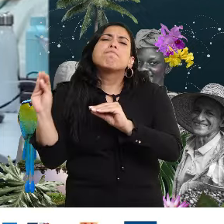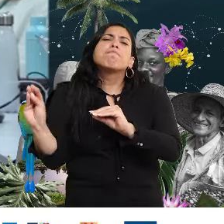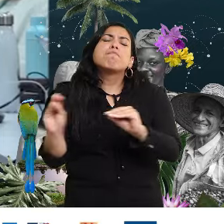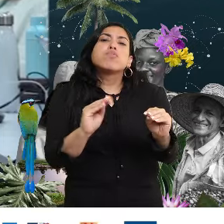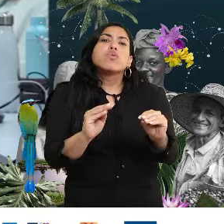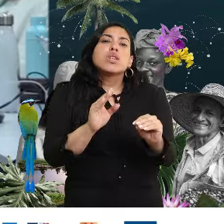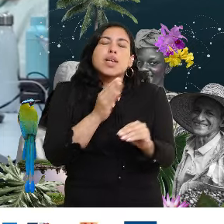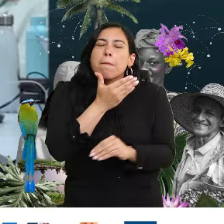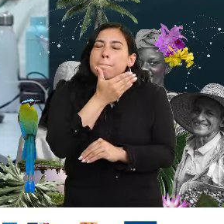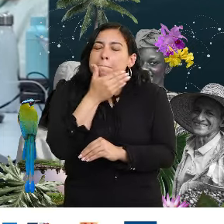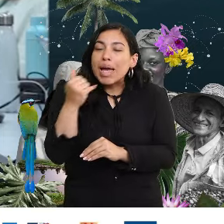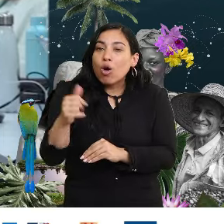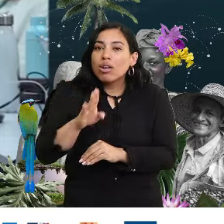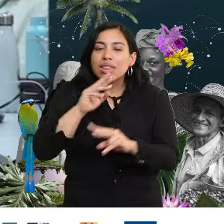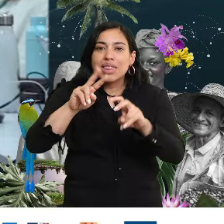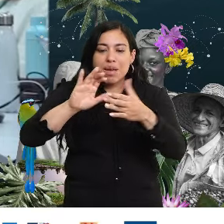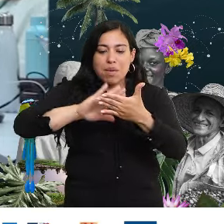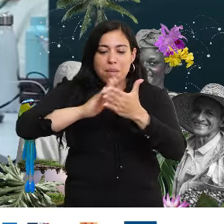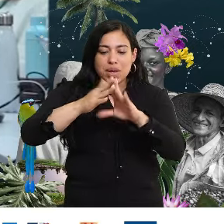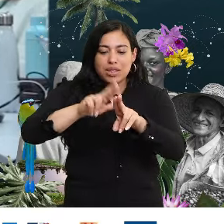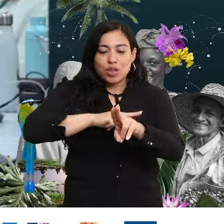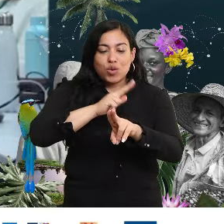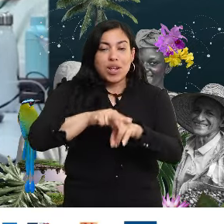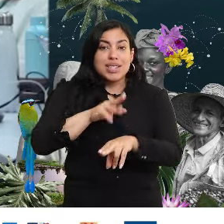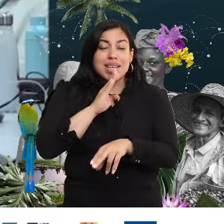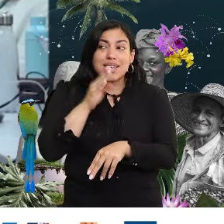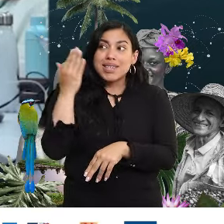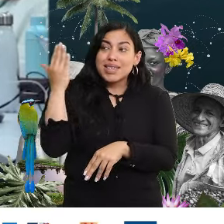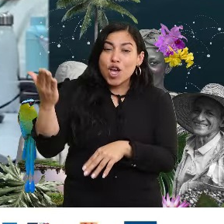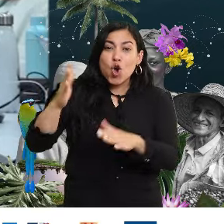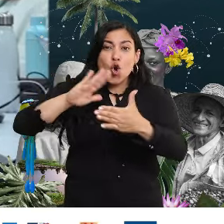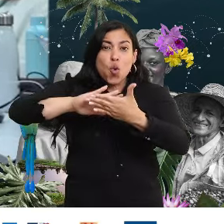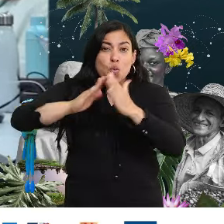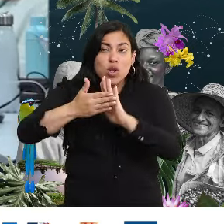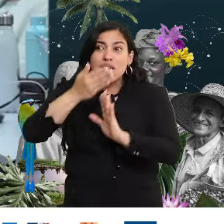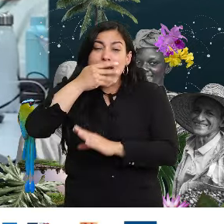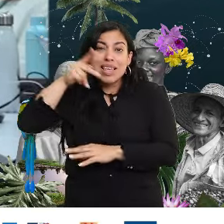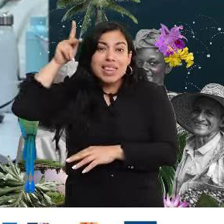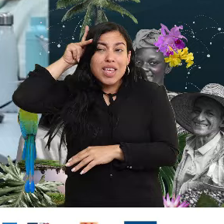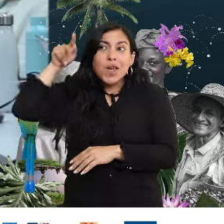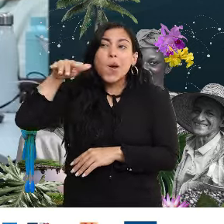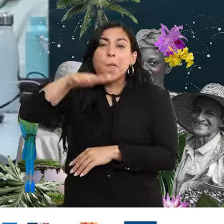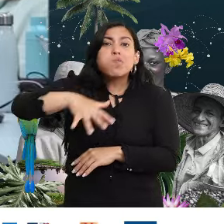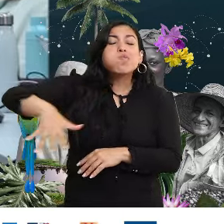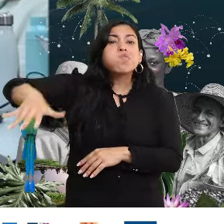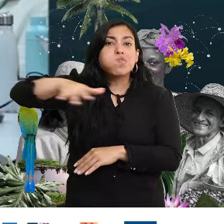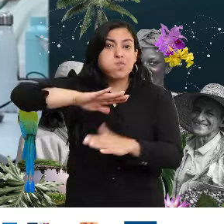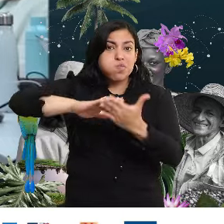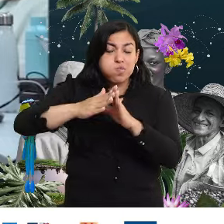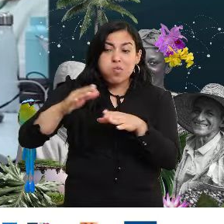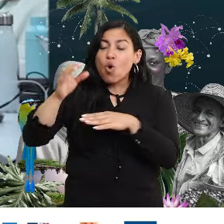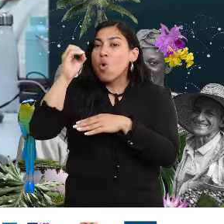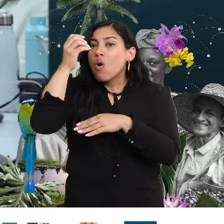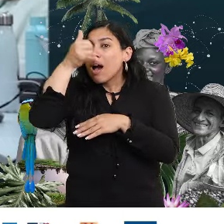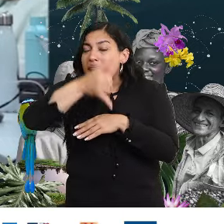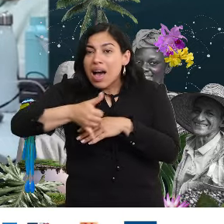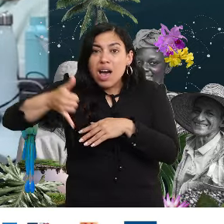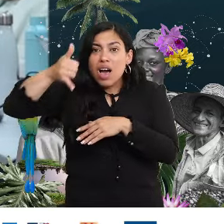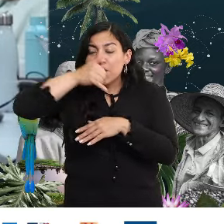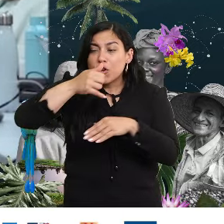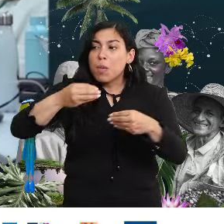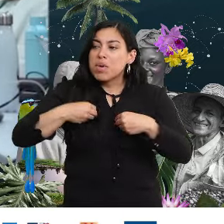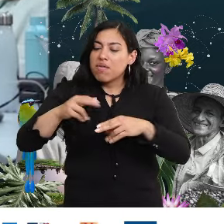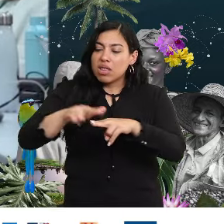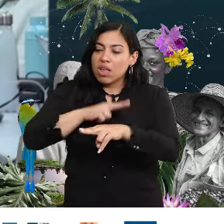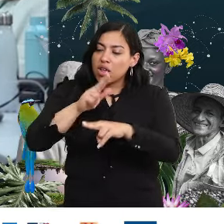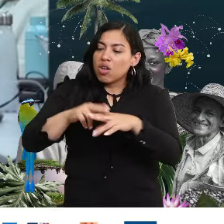y mejor sobre la paz con la naturaleza que esos pueblos indígenas, esas comunidades afrodescendientes que viven en armonía con